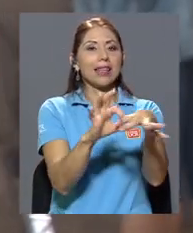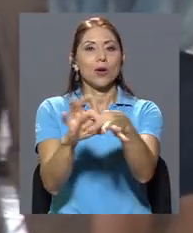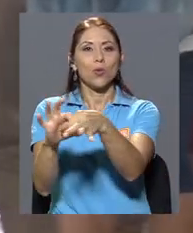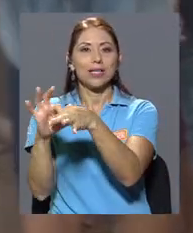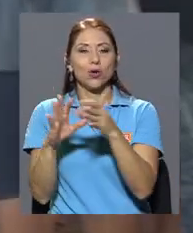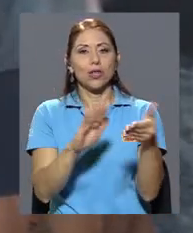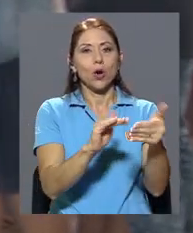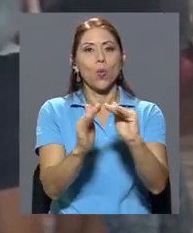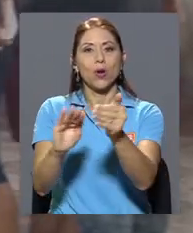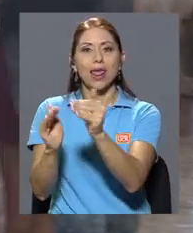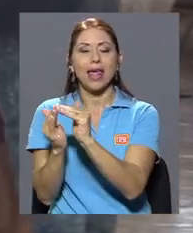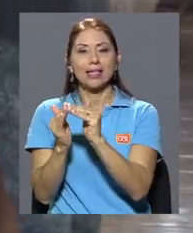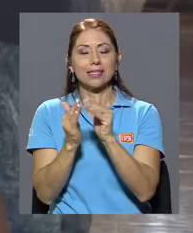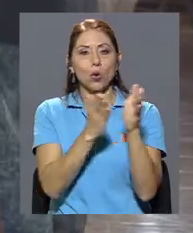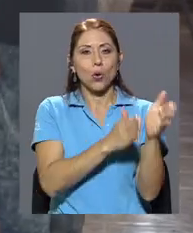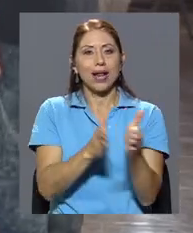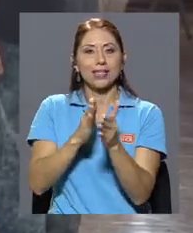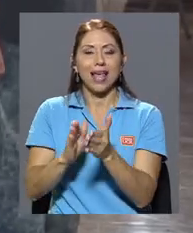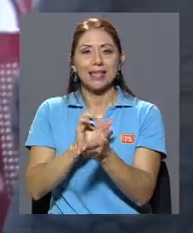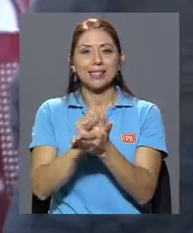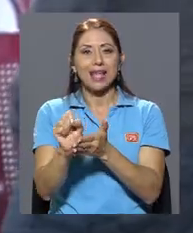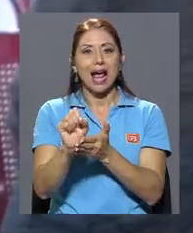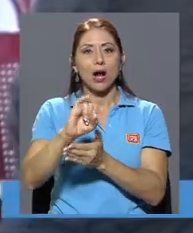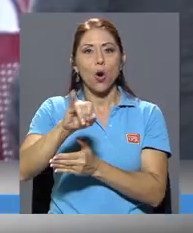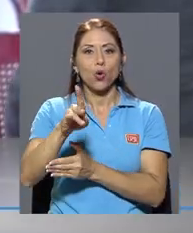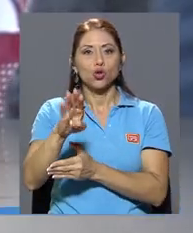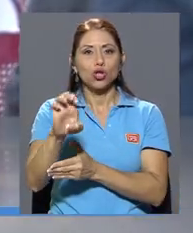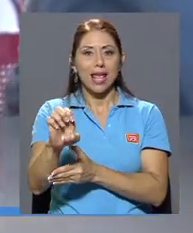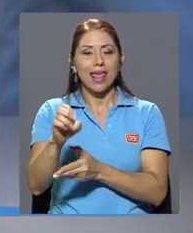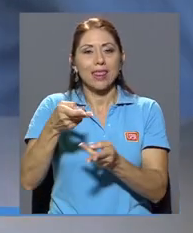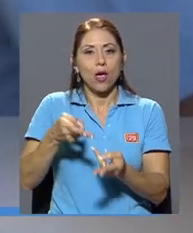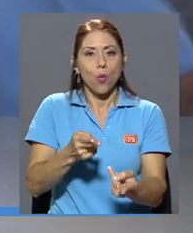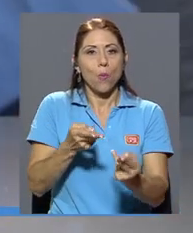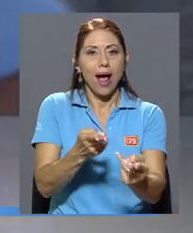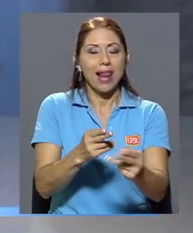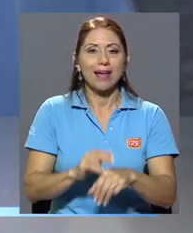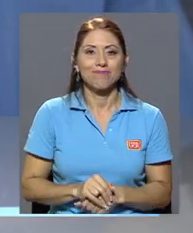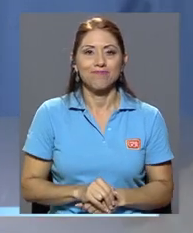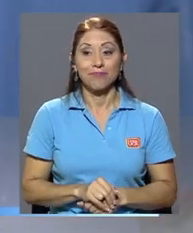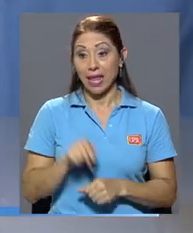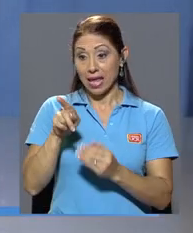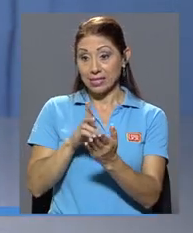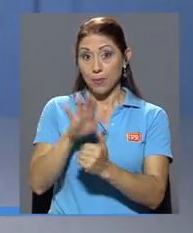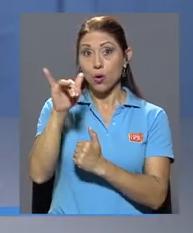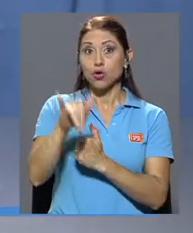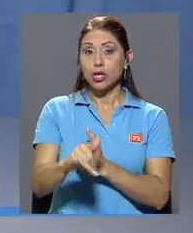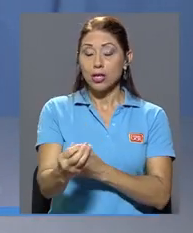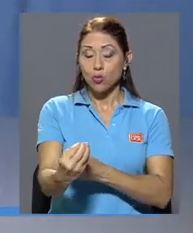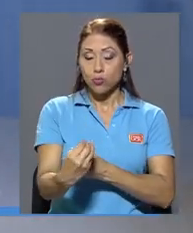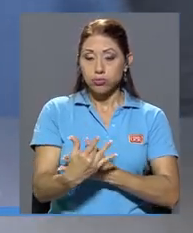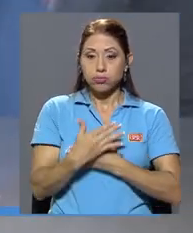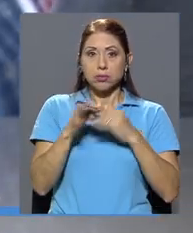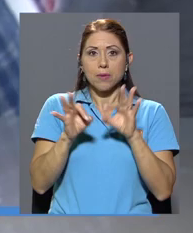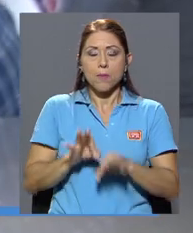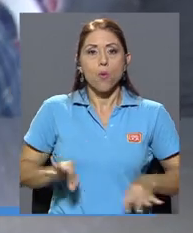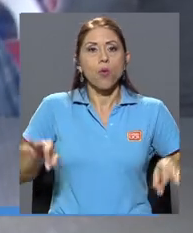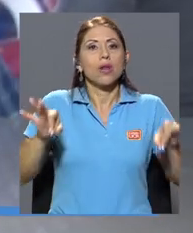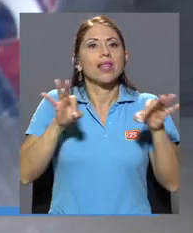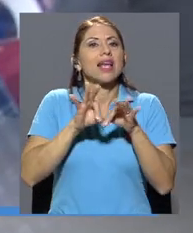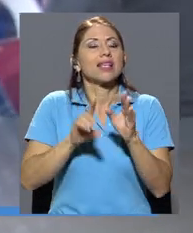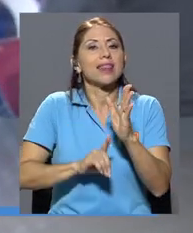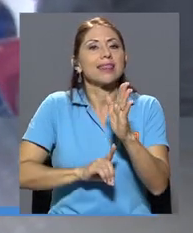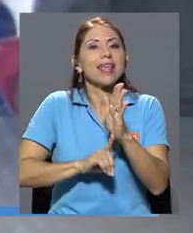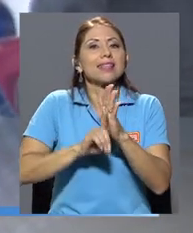Comunidades Organizadas de San José de Opala. La importancia que a mí me ha nacido dentro de este proyecto es el